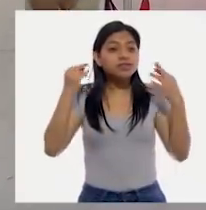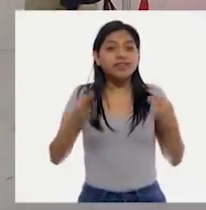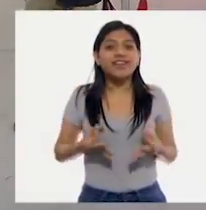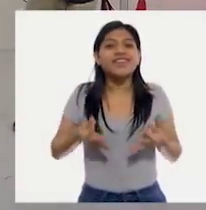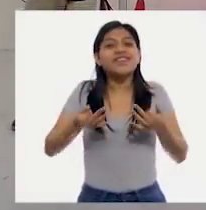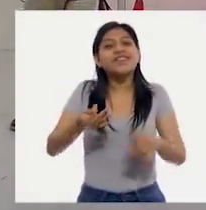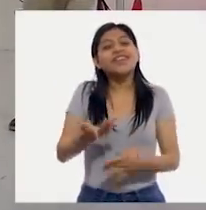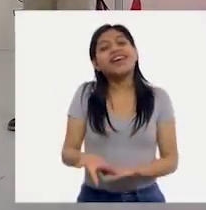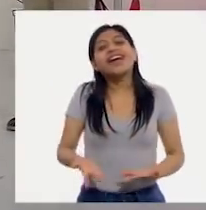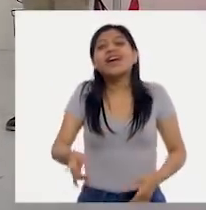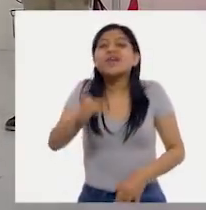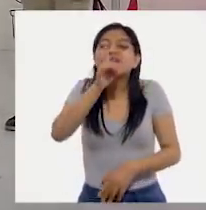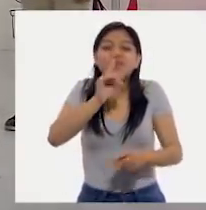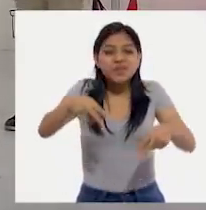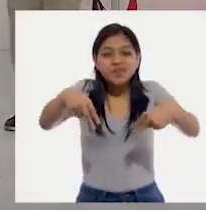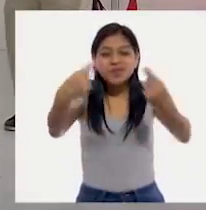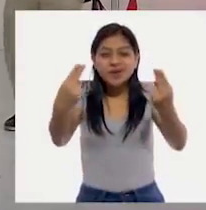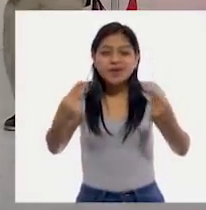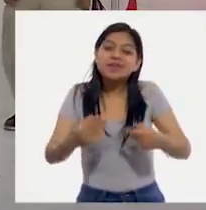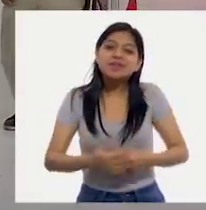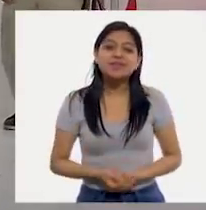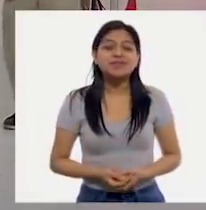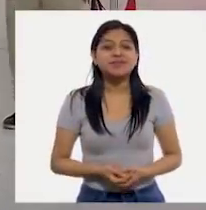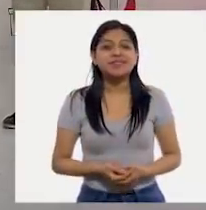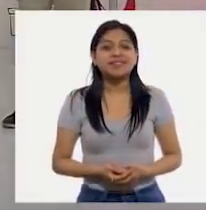engañé! ¡Toqué con tu arpa!